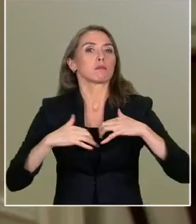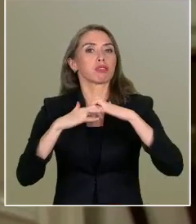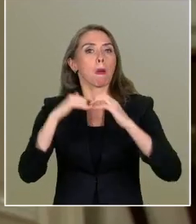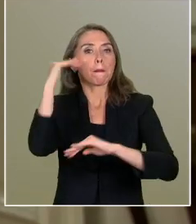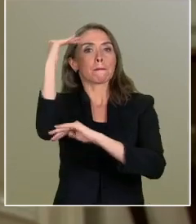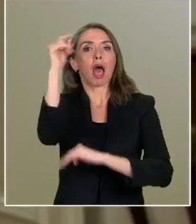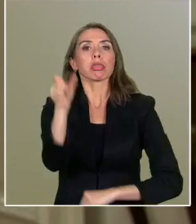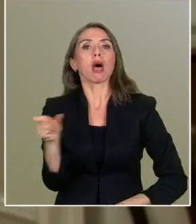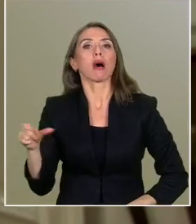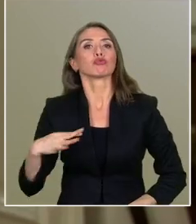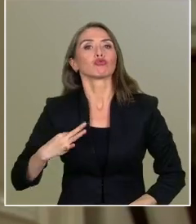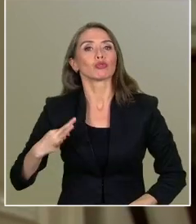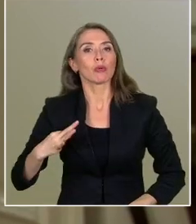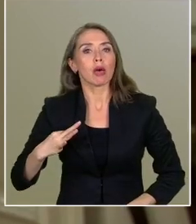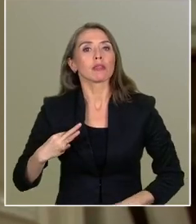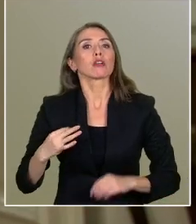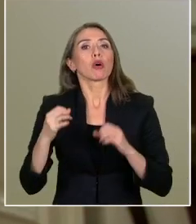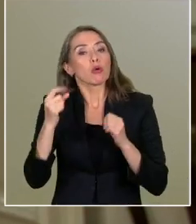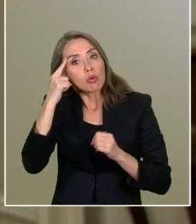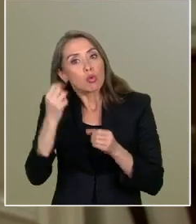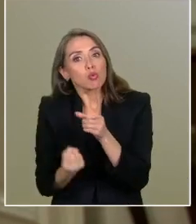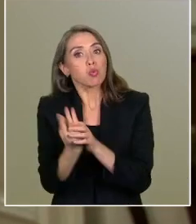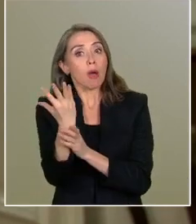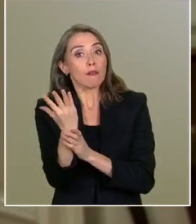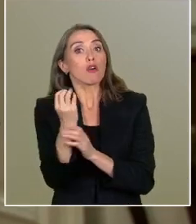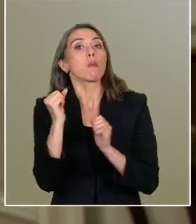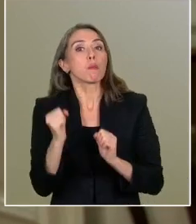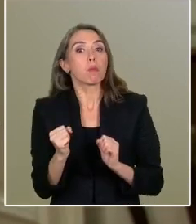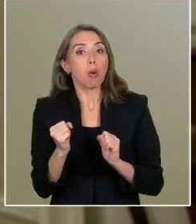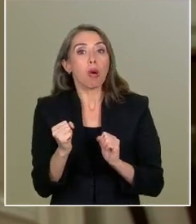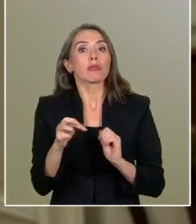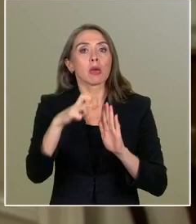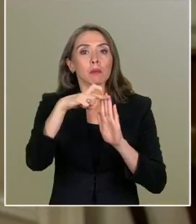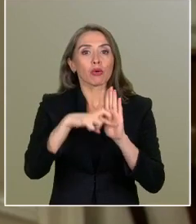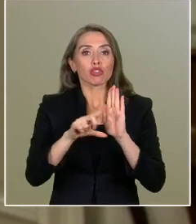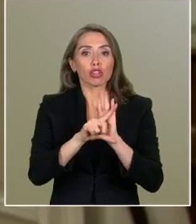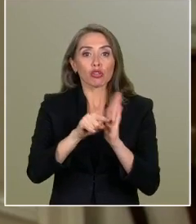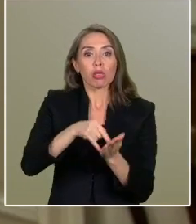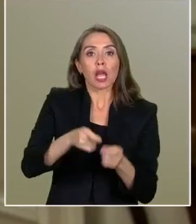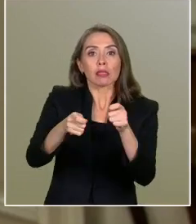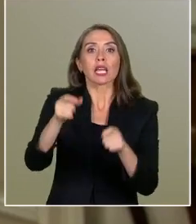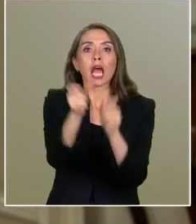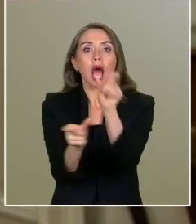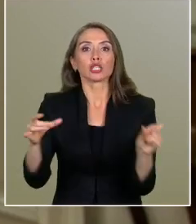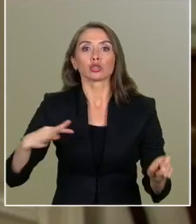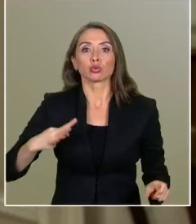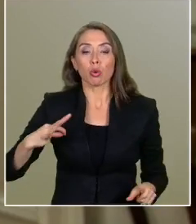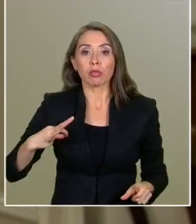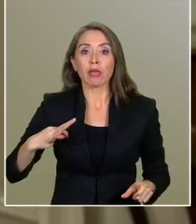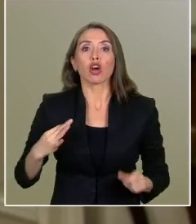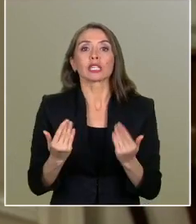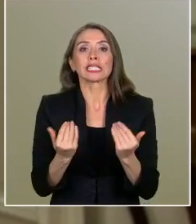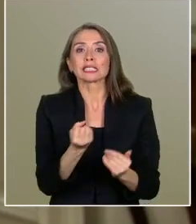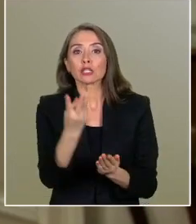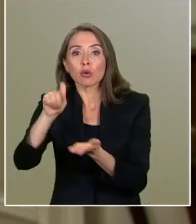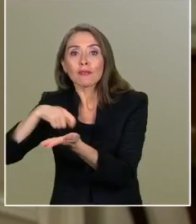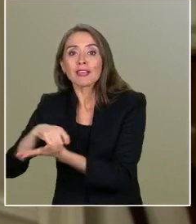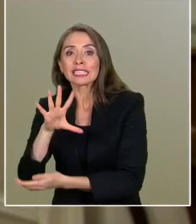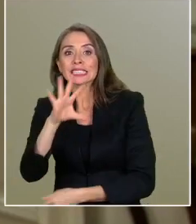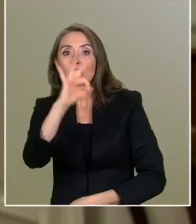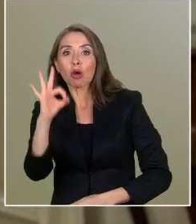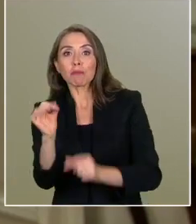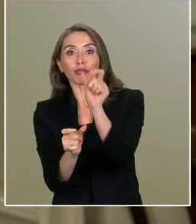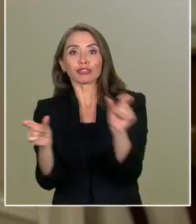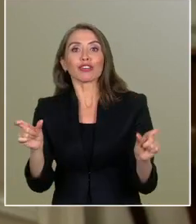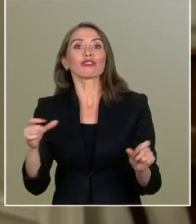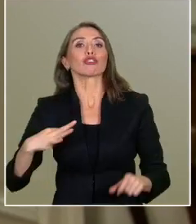popular a través del mecanismo de innovación como lo es la iniciativa ciudadana de ley que podrá ser puesta en marcha por el 5% los